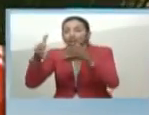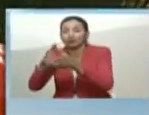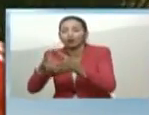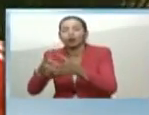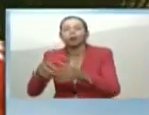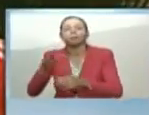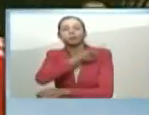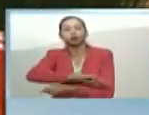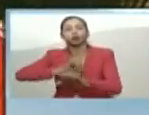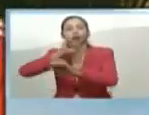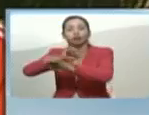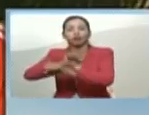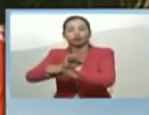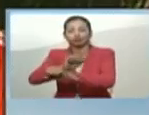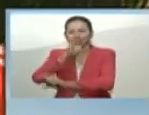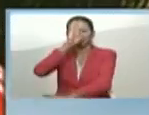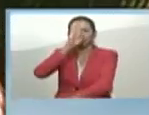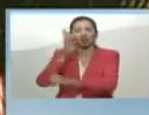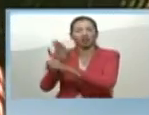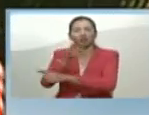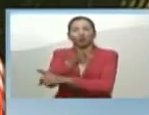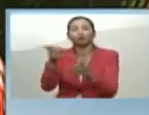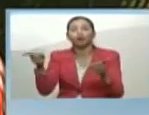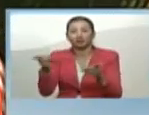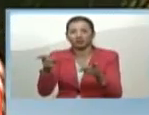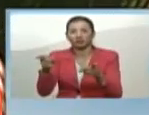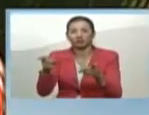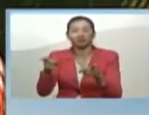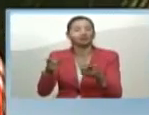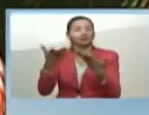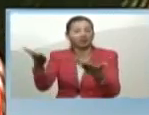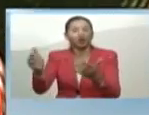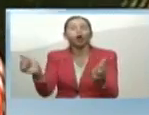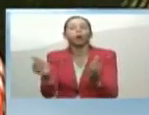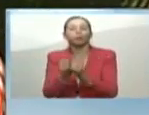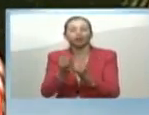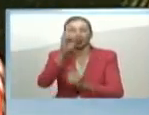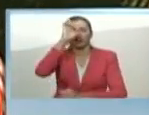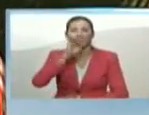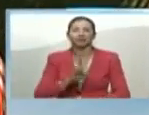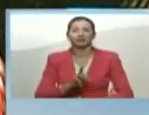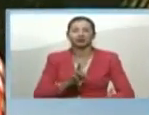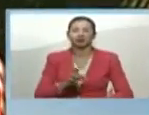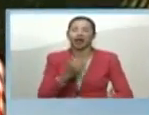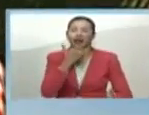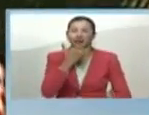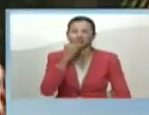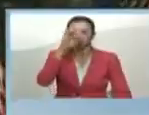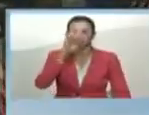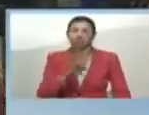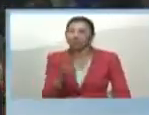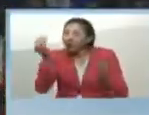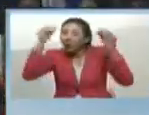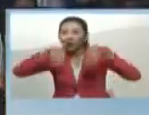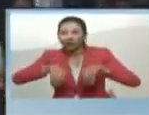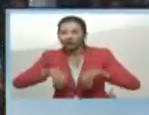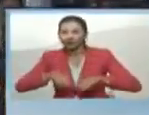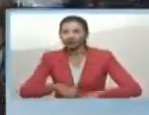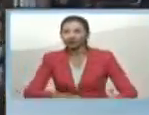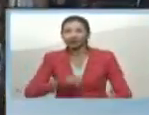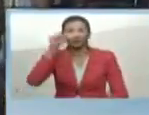Gregorio Hernández dirigido directamente a ustedes compañeros y compañeras están de